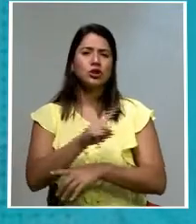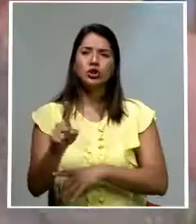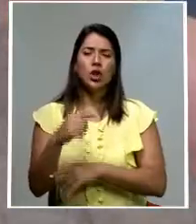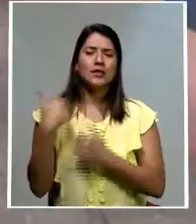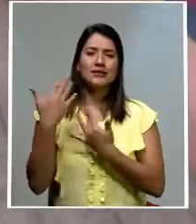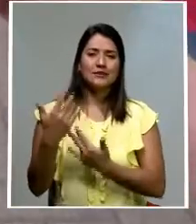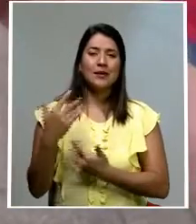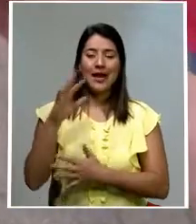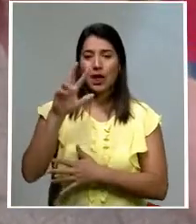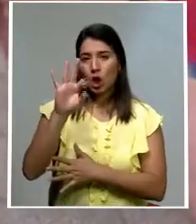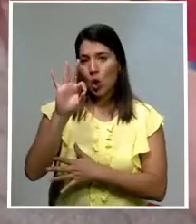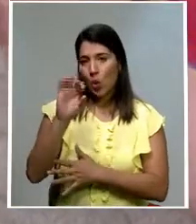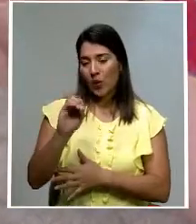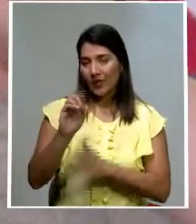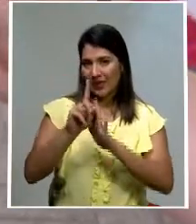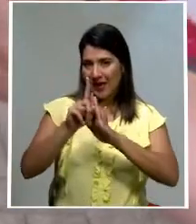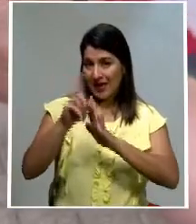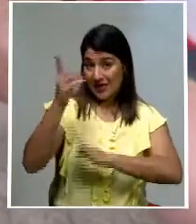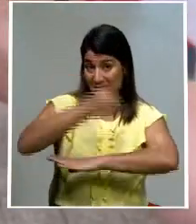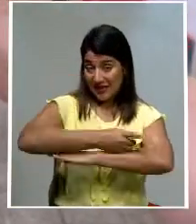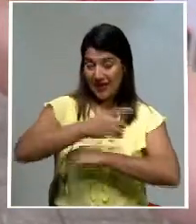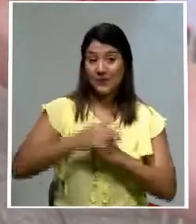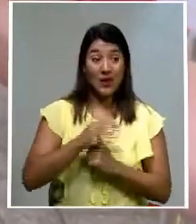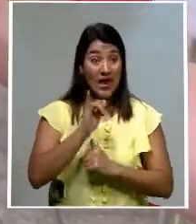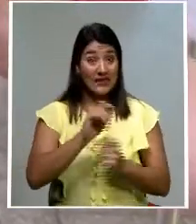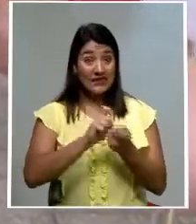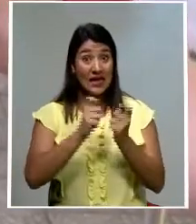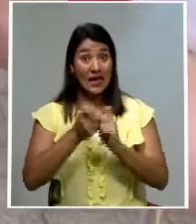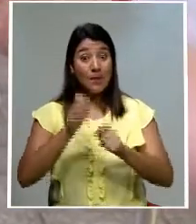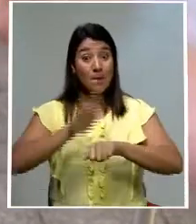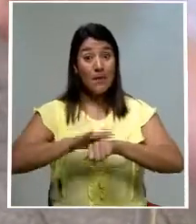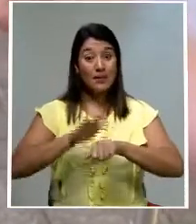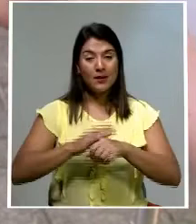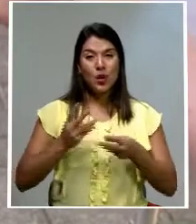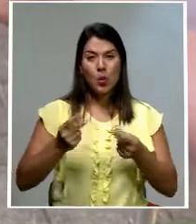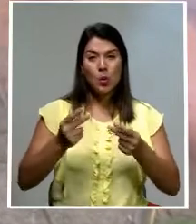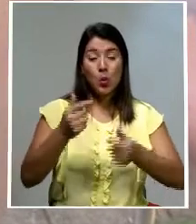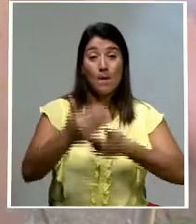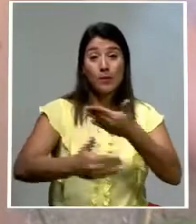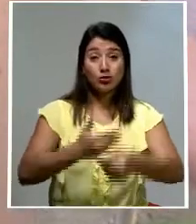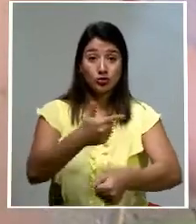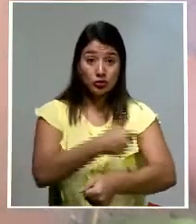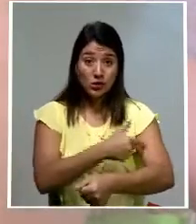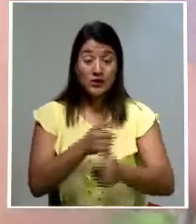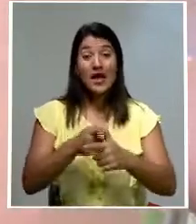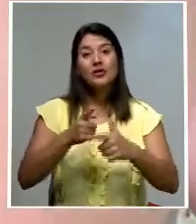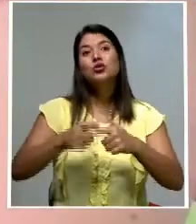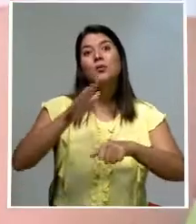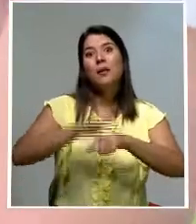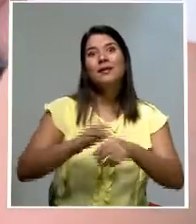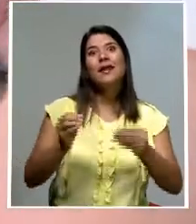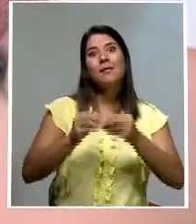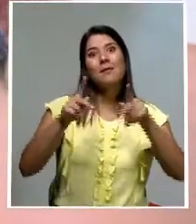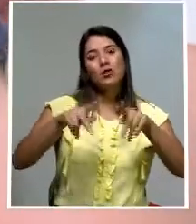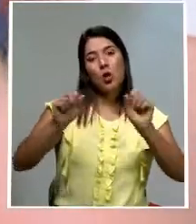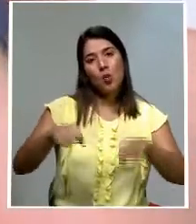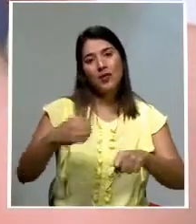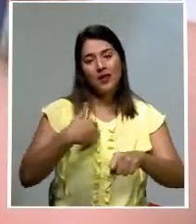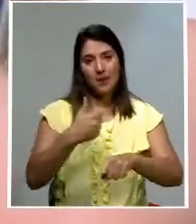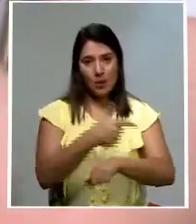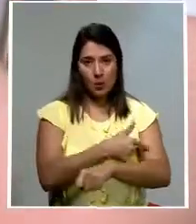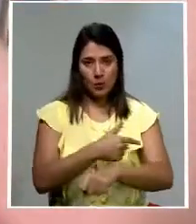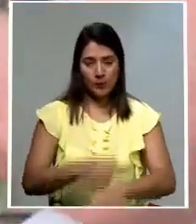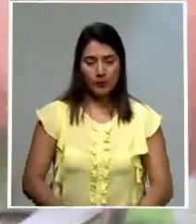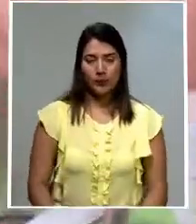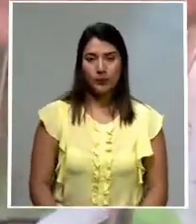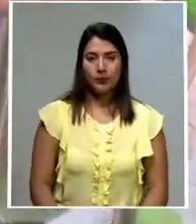días. Este cambio acelera la vacunación y permitirá a más personas de grupos de riesgo inmunizarse contra el SARS-CoV-2.